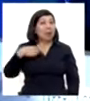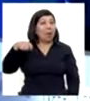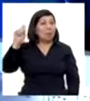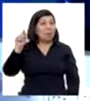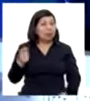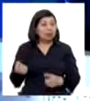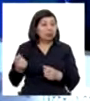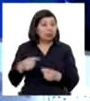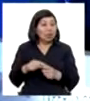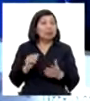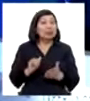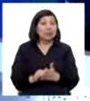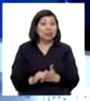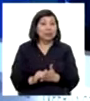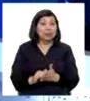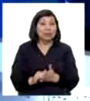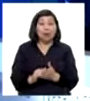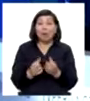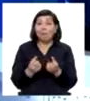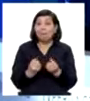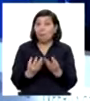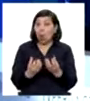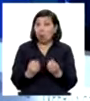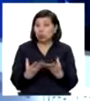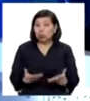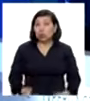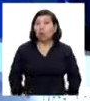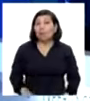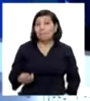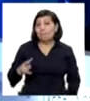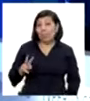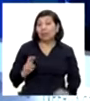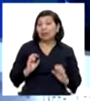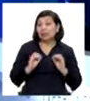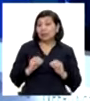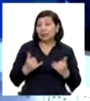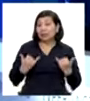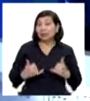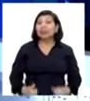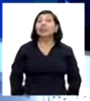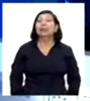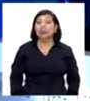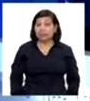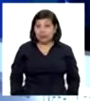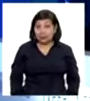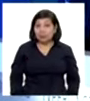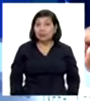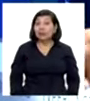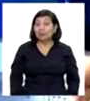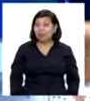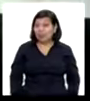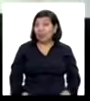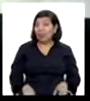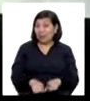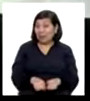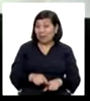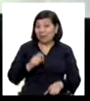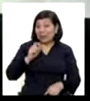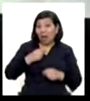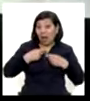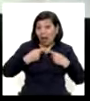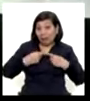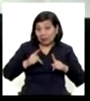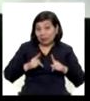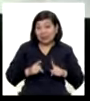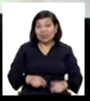de participantes que en cantidad de uh-huh. en el incremento que se ha dado de estos. Genial. Pero sí. Me imagino que por eso también es necesario esto, la difusión,